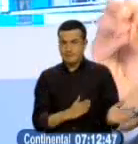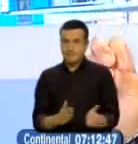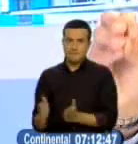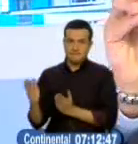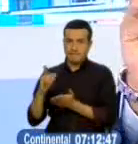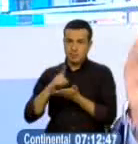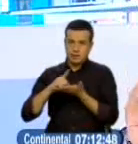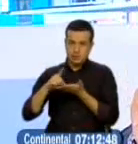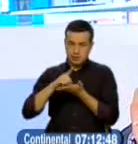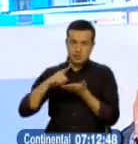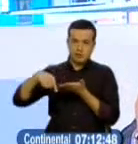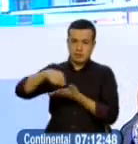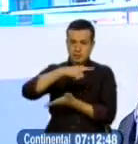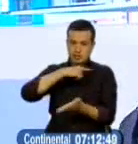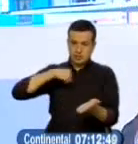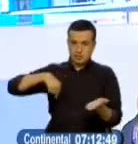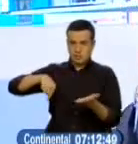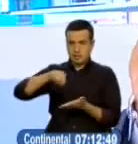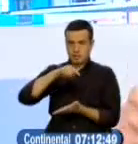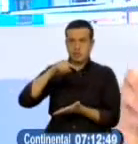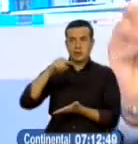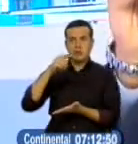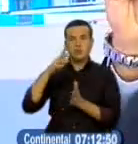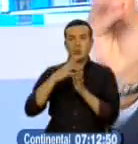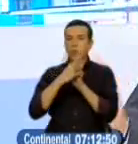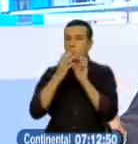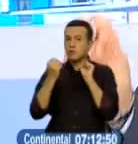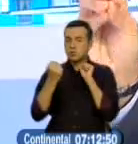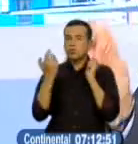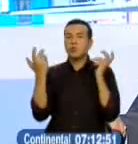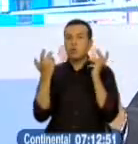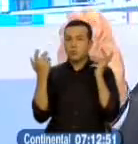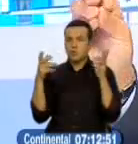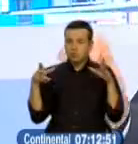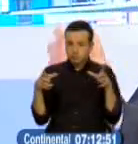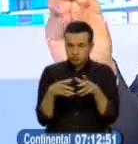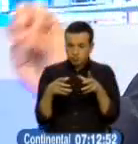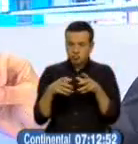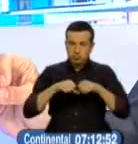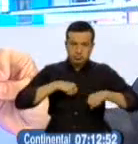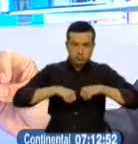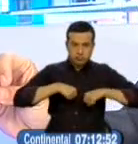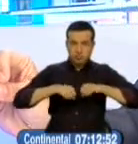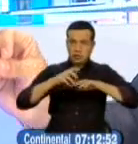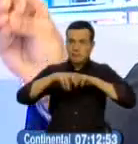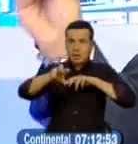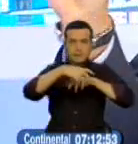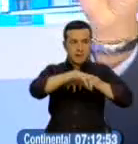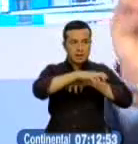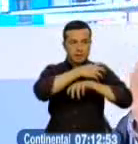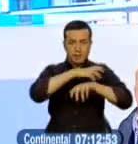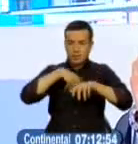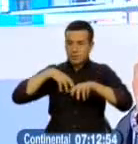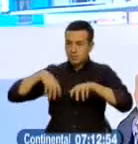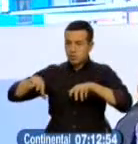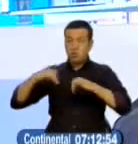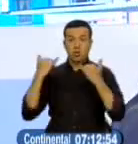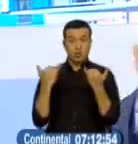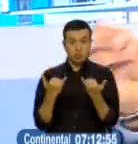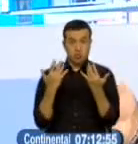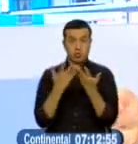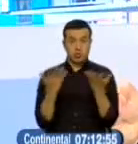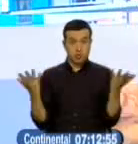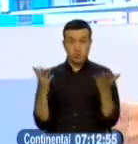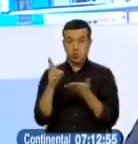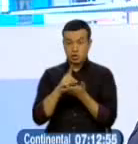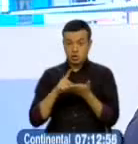los distritos y los circuitos, entendiendo como unidades de gestión absolutamente desconcentradas. Incluso hoy los